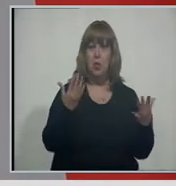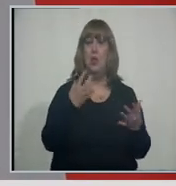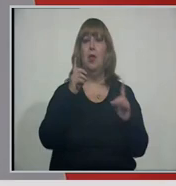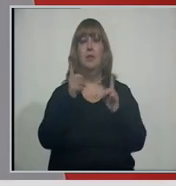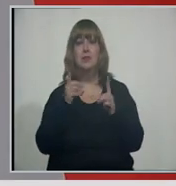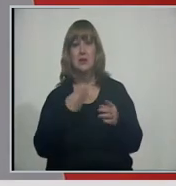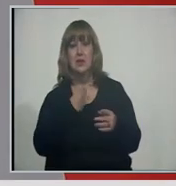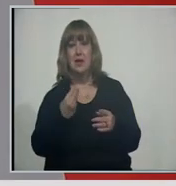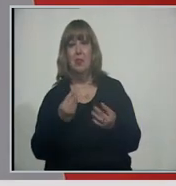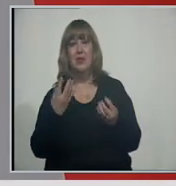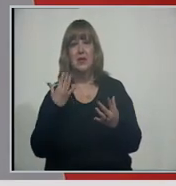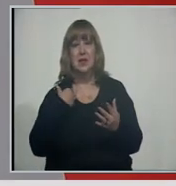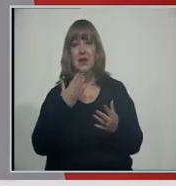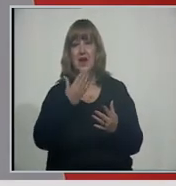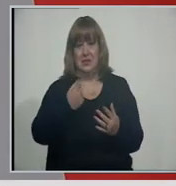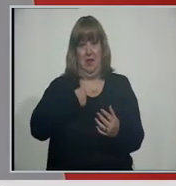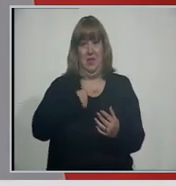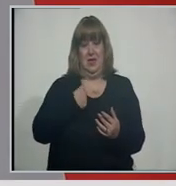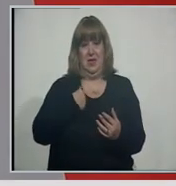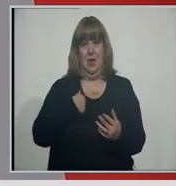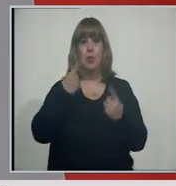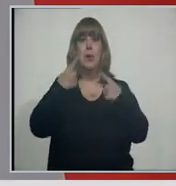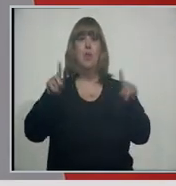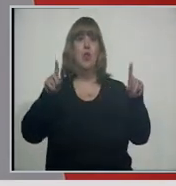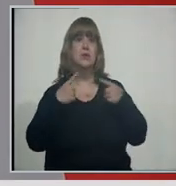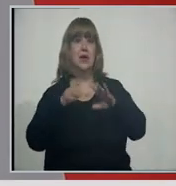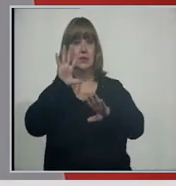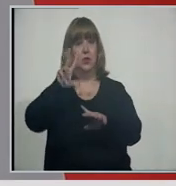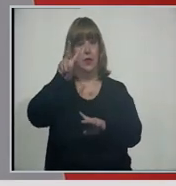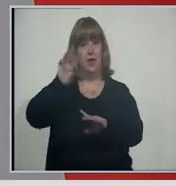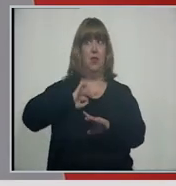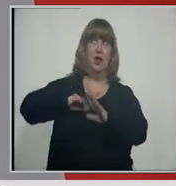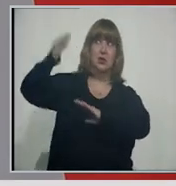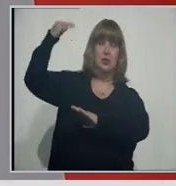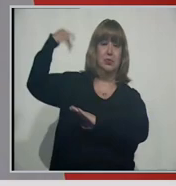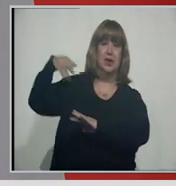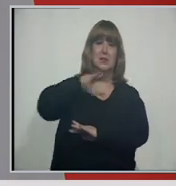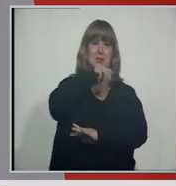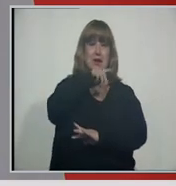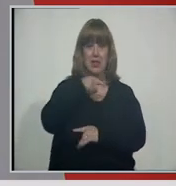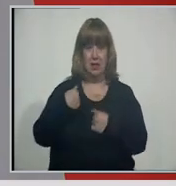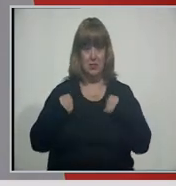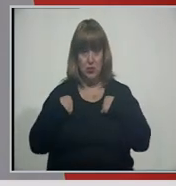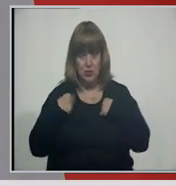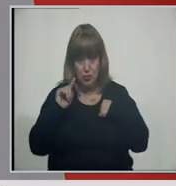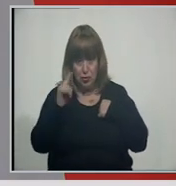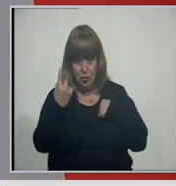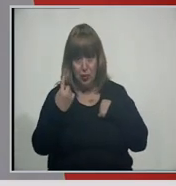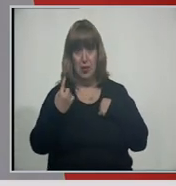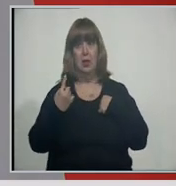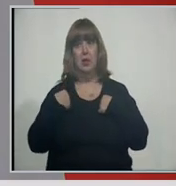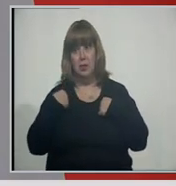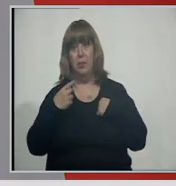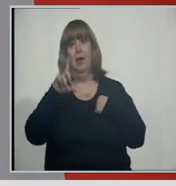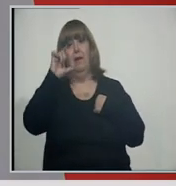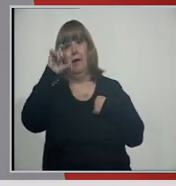maestros están porque yo existo porque el musical hace 52 años que yo empecé no había nadie de esta gente misión haber por lectura y